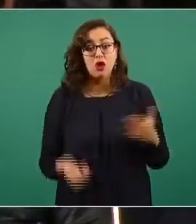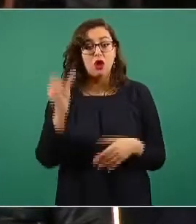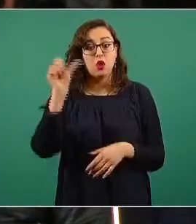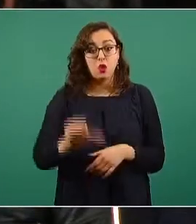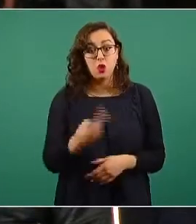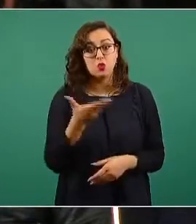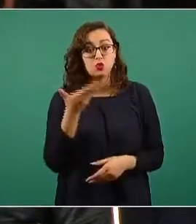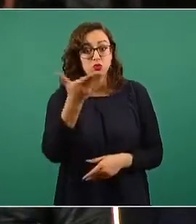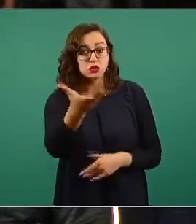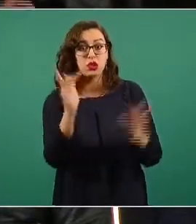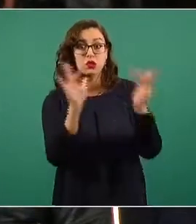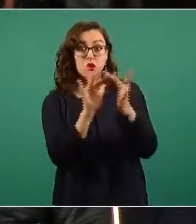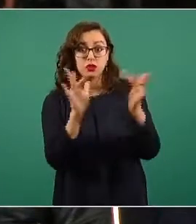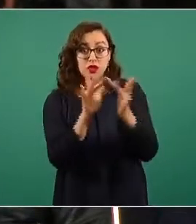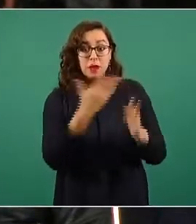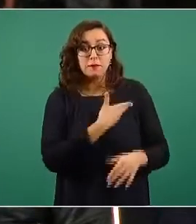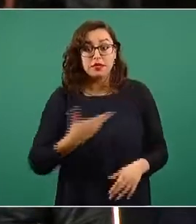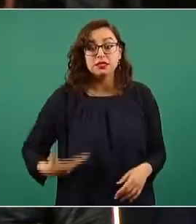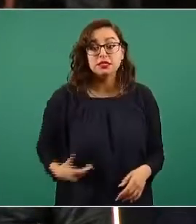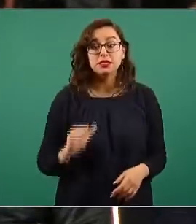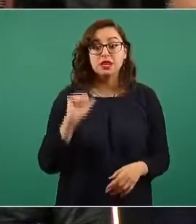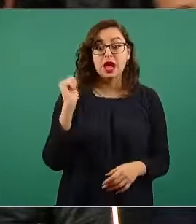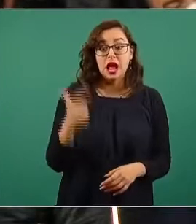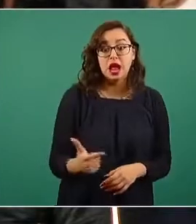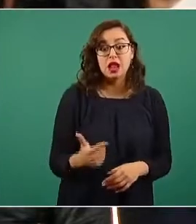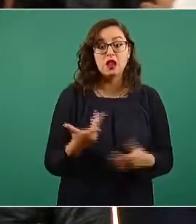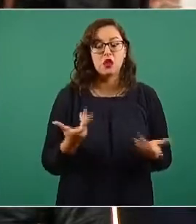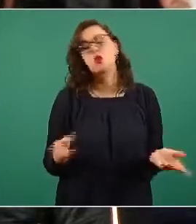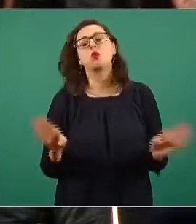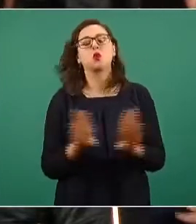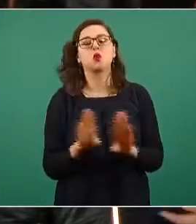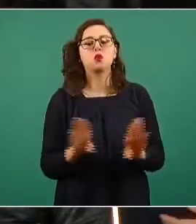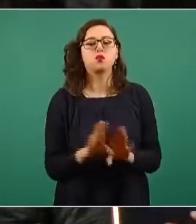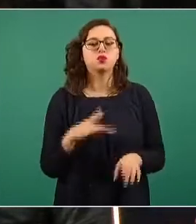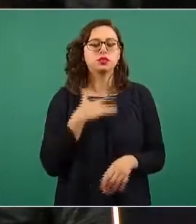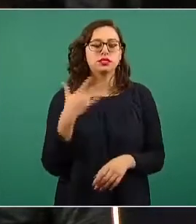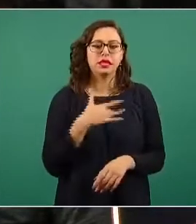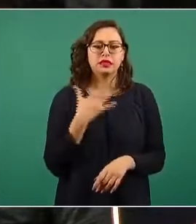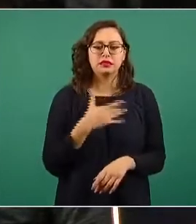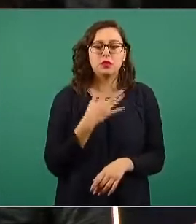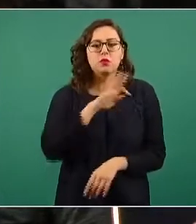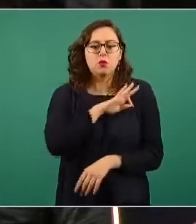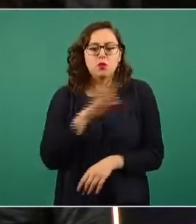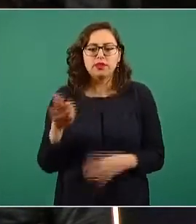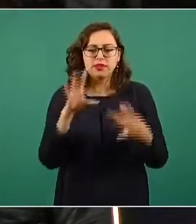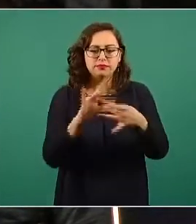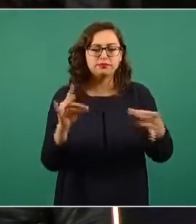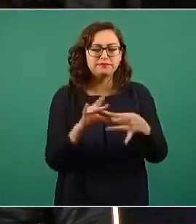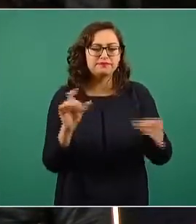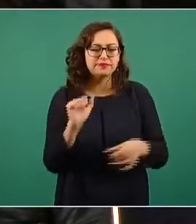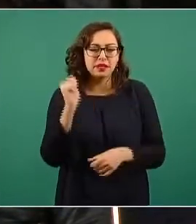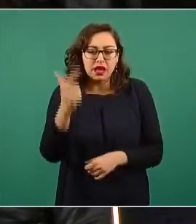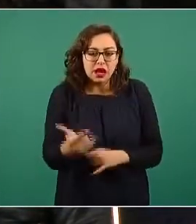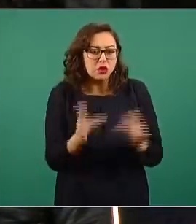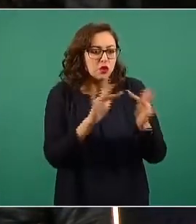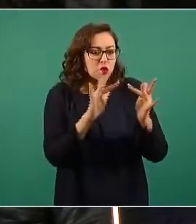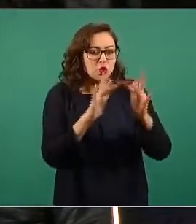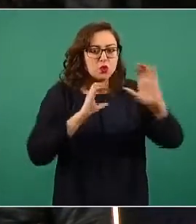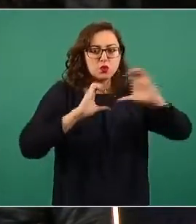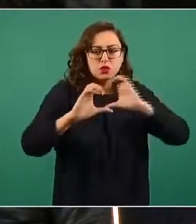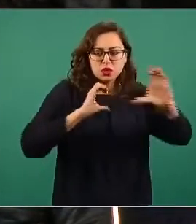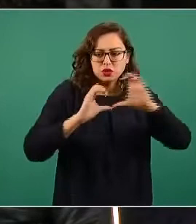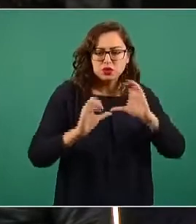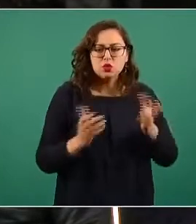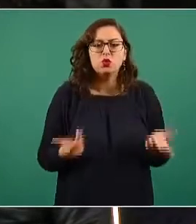el presidente? ¿Qué tipo de puente, cómo nos pudiera comentar esta comunicación que tenga